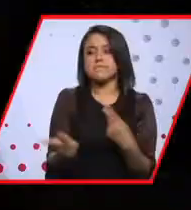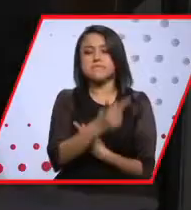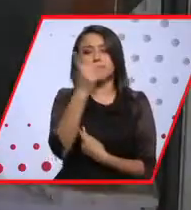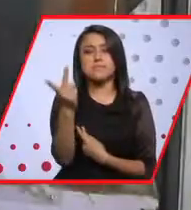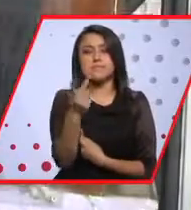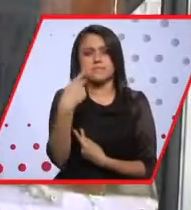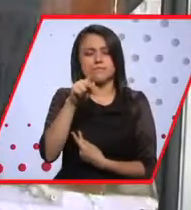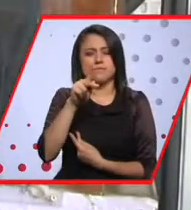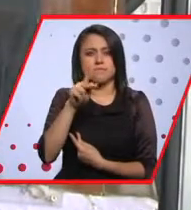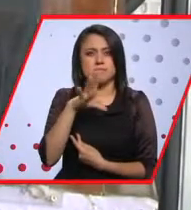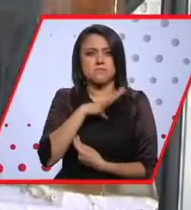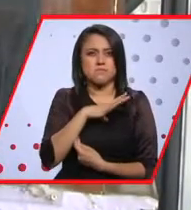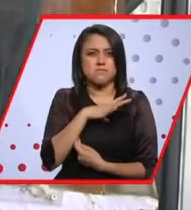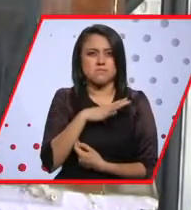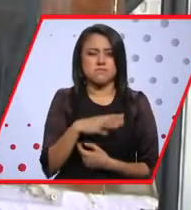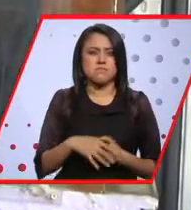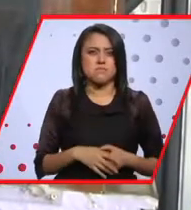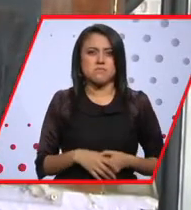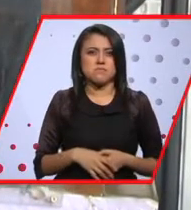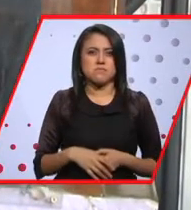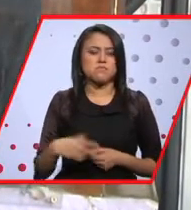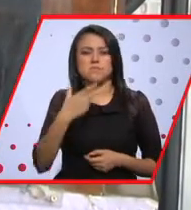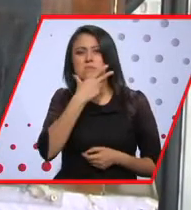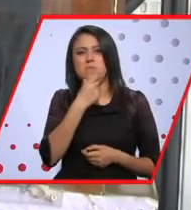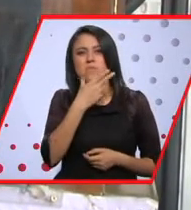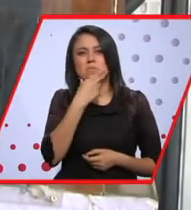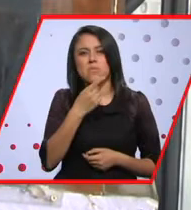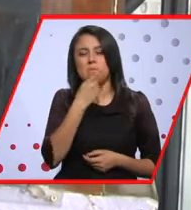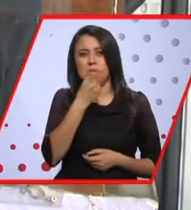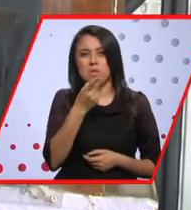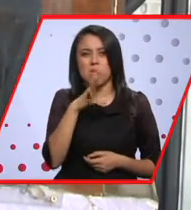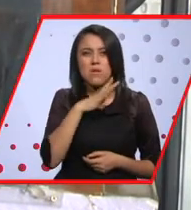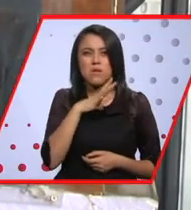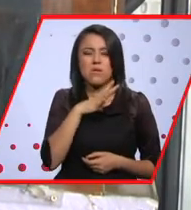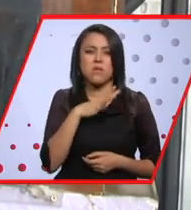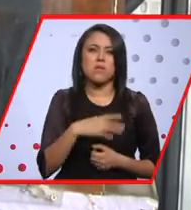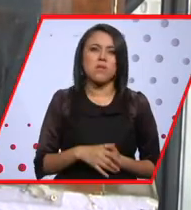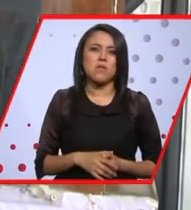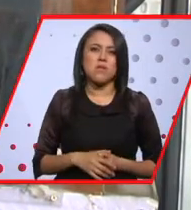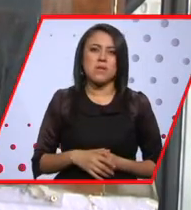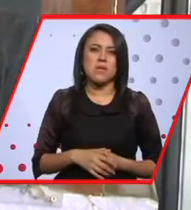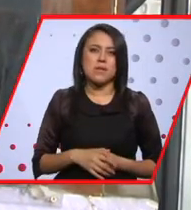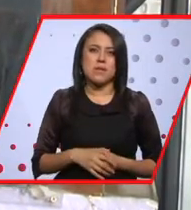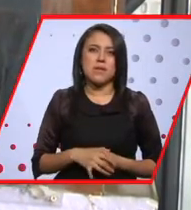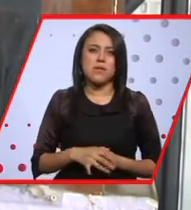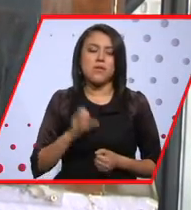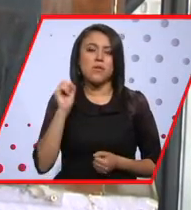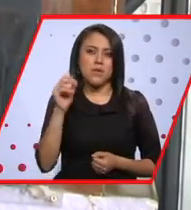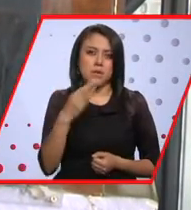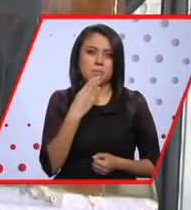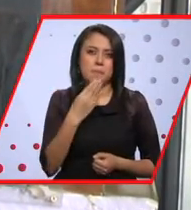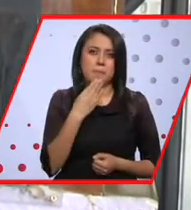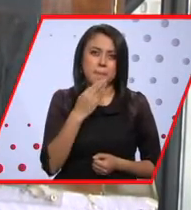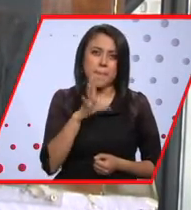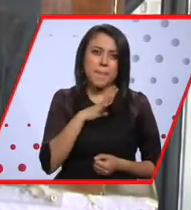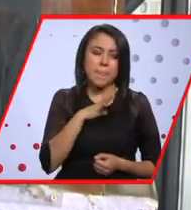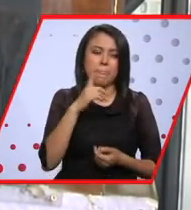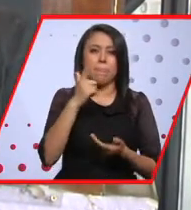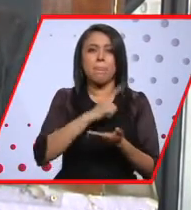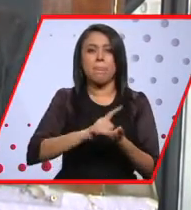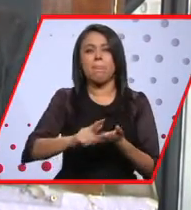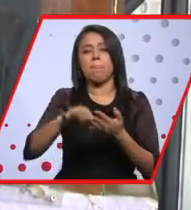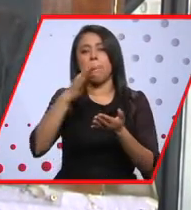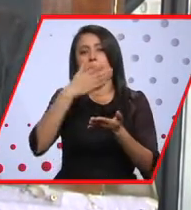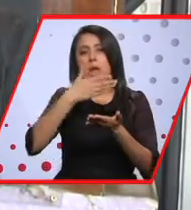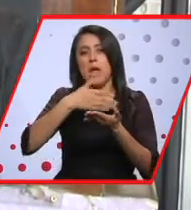pero que el señor nada más estaba dispuesto así como a conciliar en el sentido de que barriera el techo y ya, porque él no